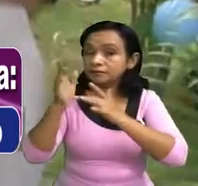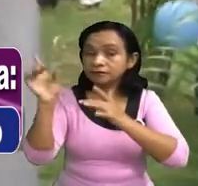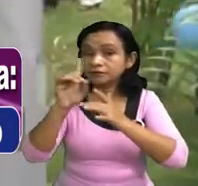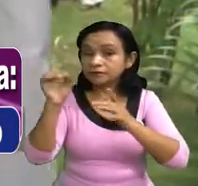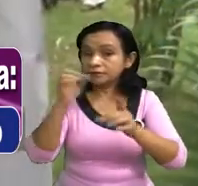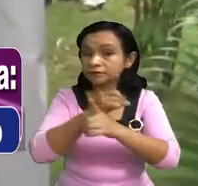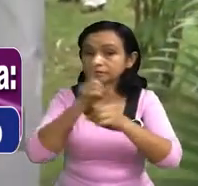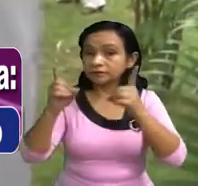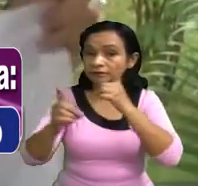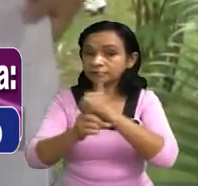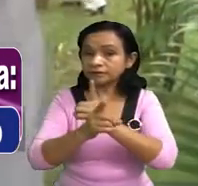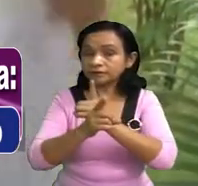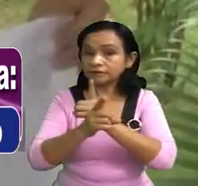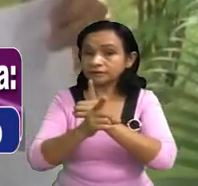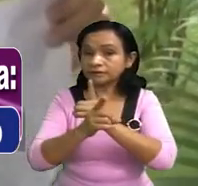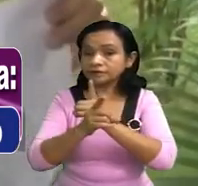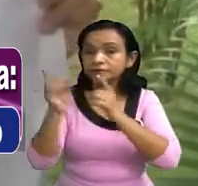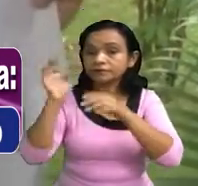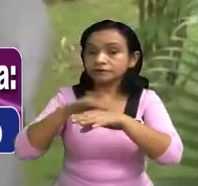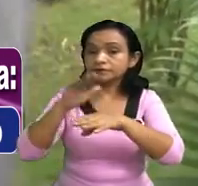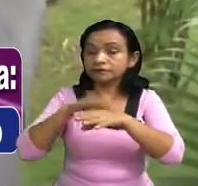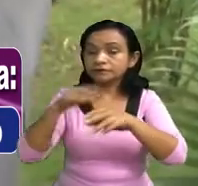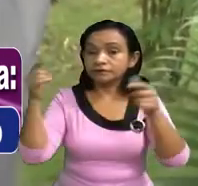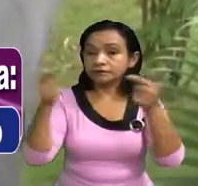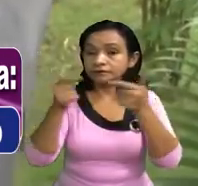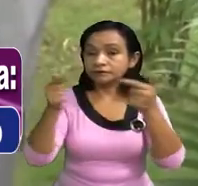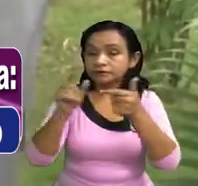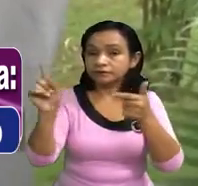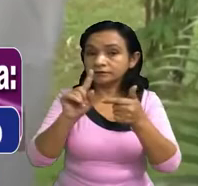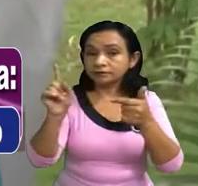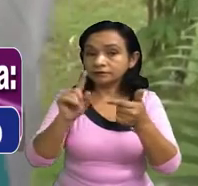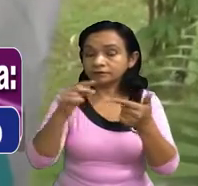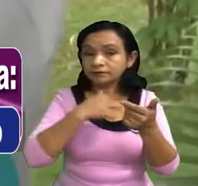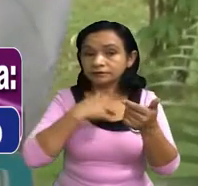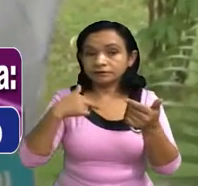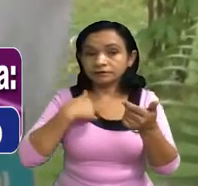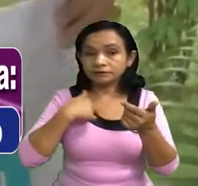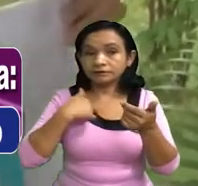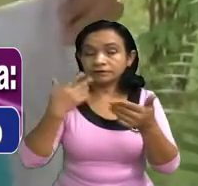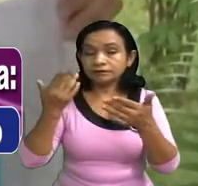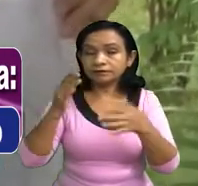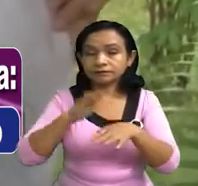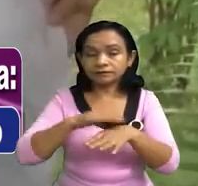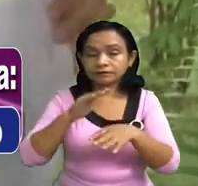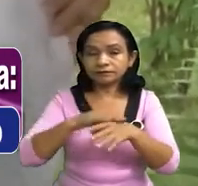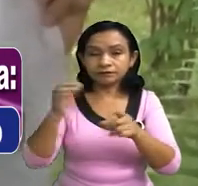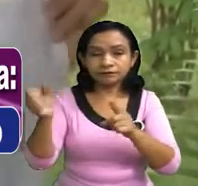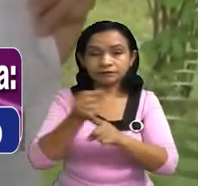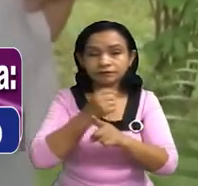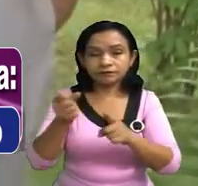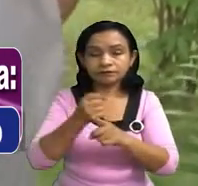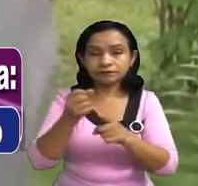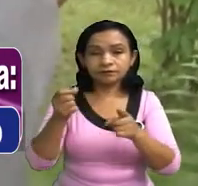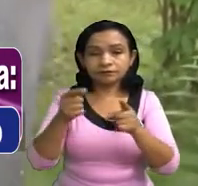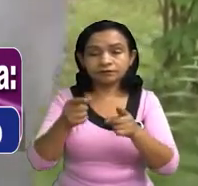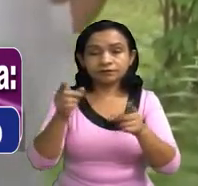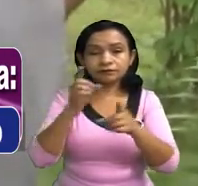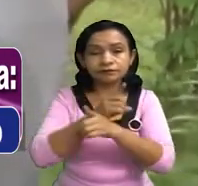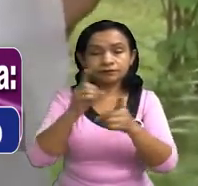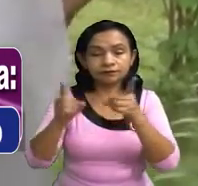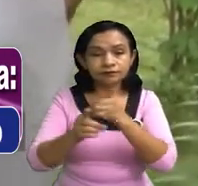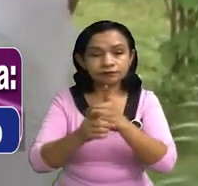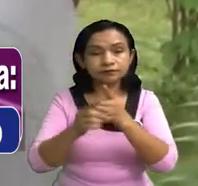estar llamando a la guerra, estar llamando a la violencia. Esos señores deberían de